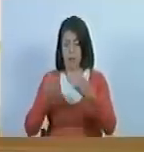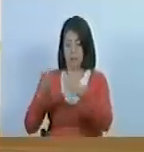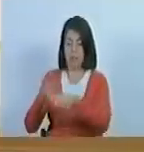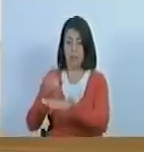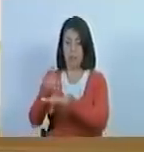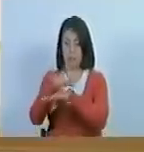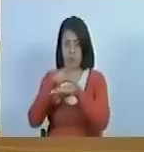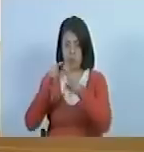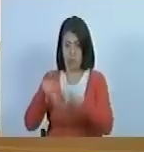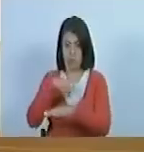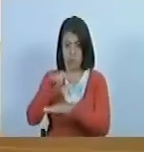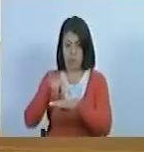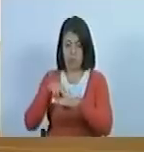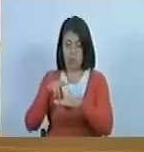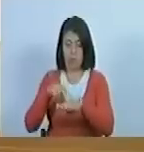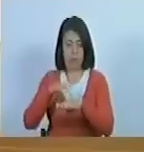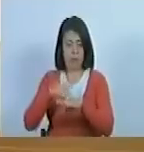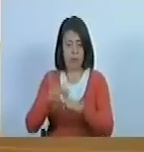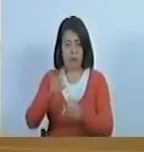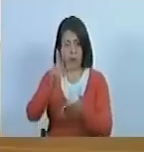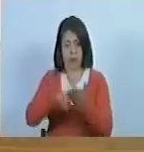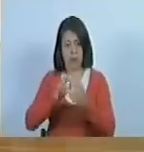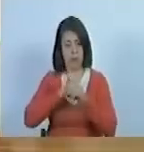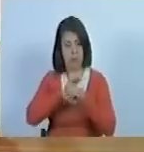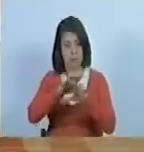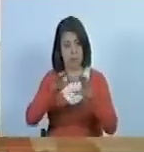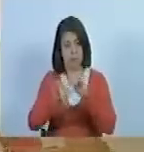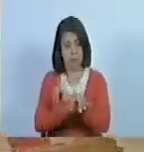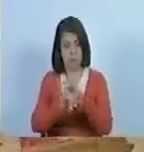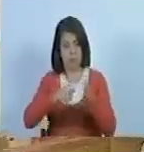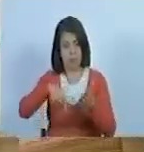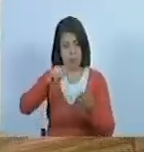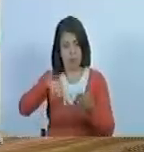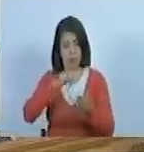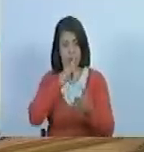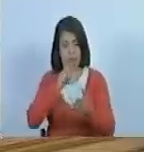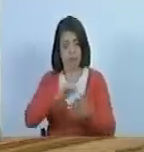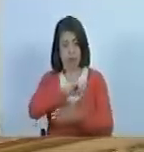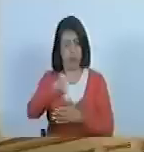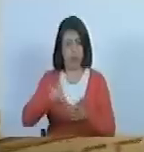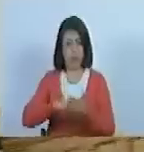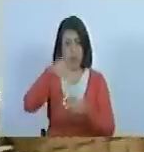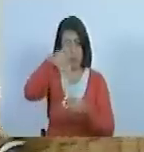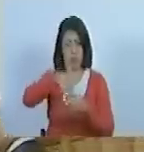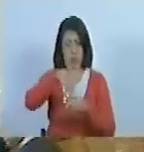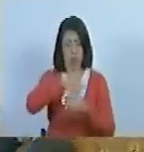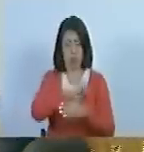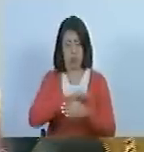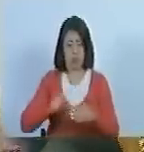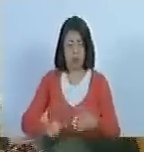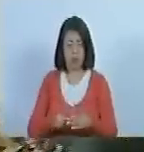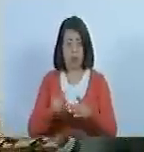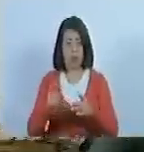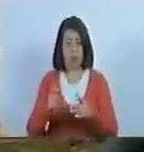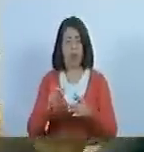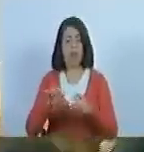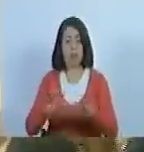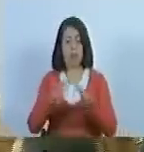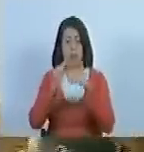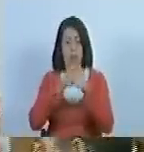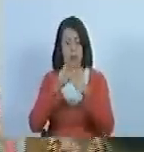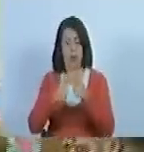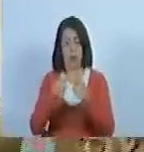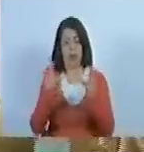Poder Ejecutivo a los fines de su promulgación. El presidente informó a la plenaria el voto salvado de la bancada de la Alianza